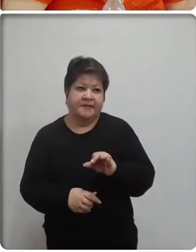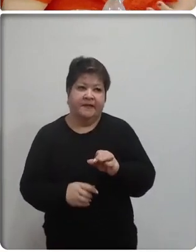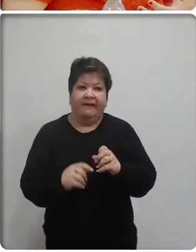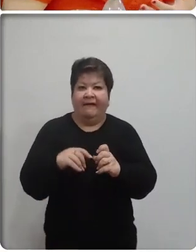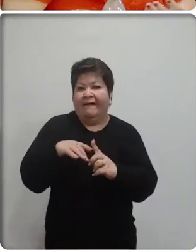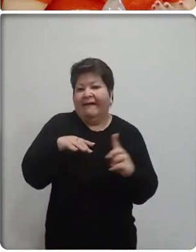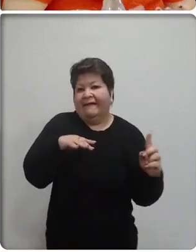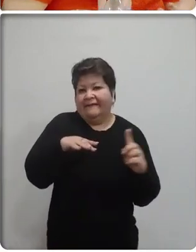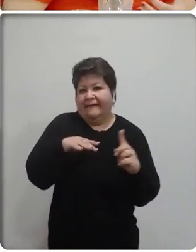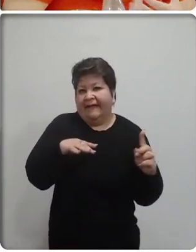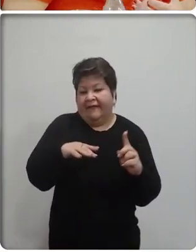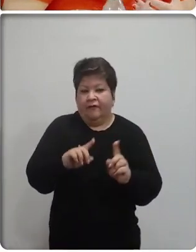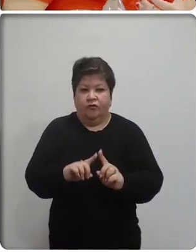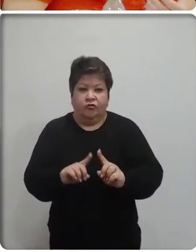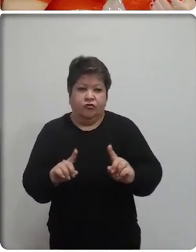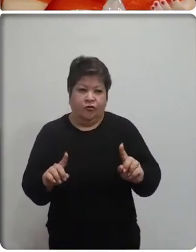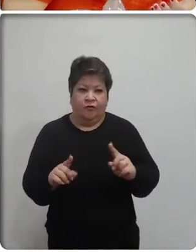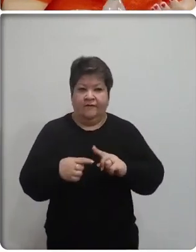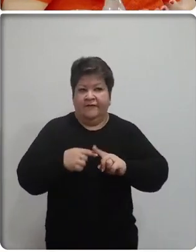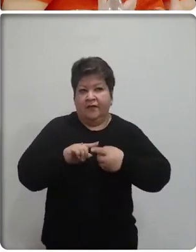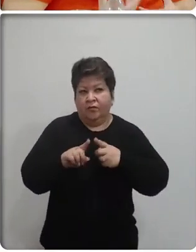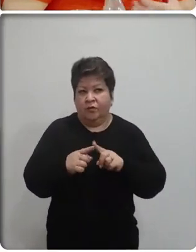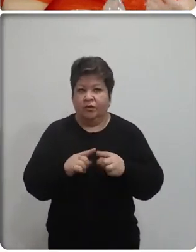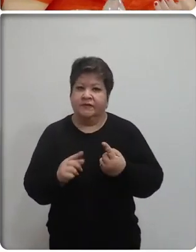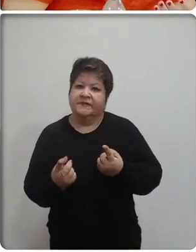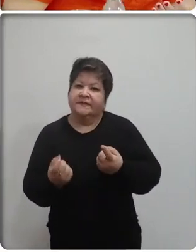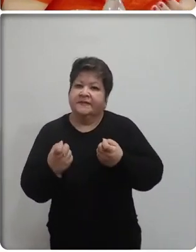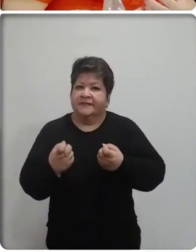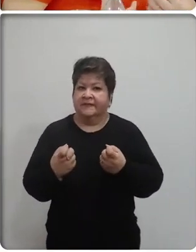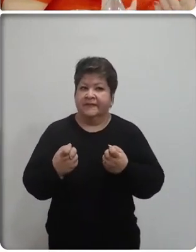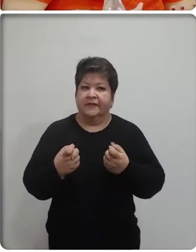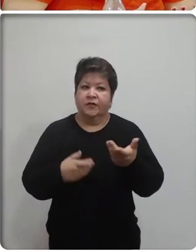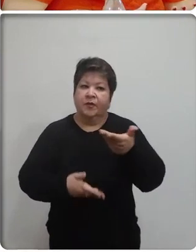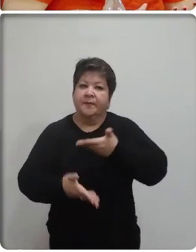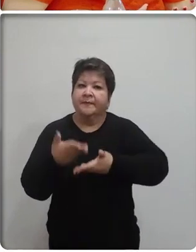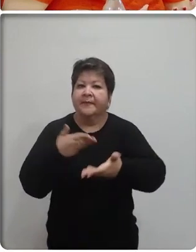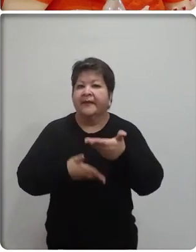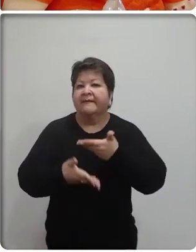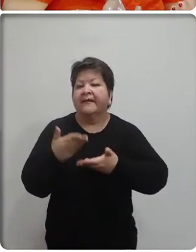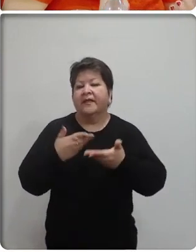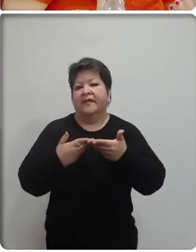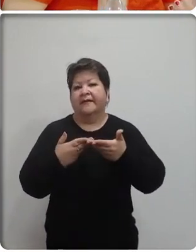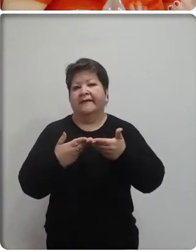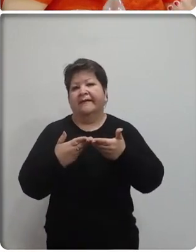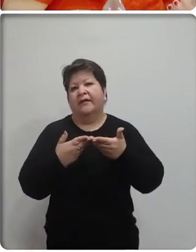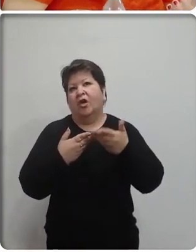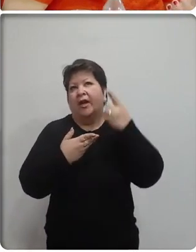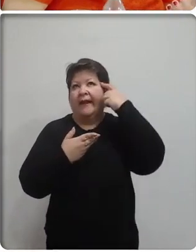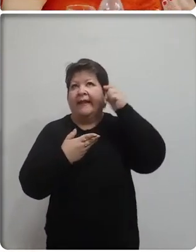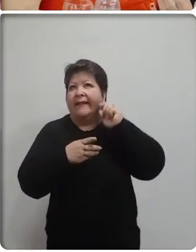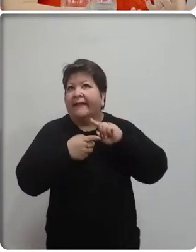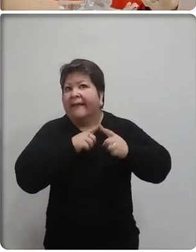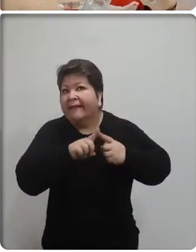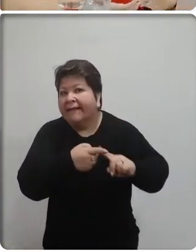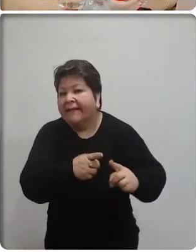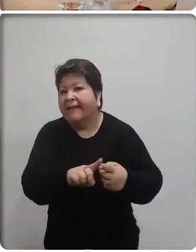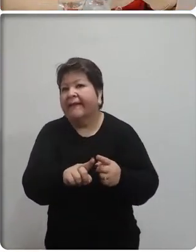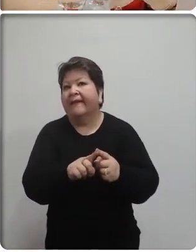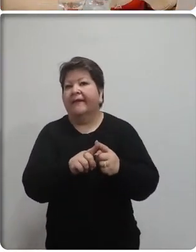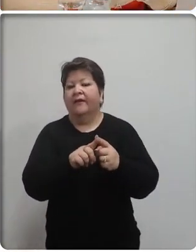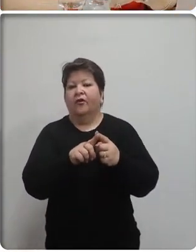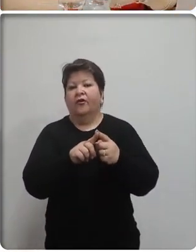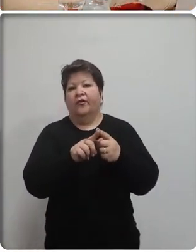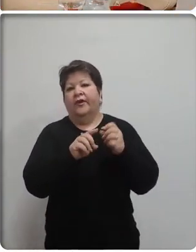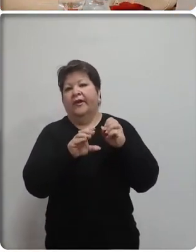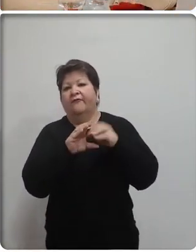aislados y no tener un vínculo y compartir lo que es la estrategia con el Ministerio de Salud Pública, con el Fondo Nacional de Recursos, y en